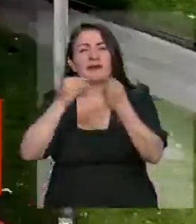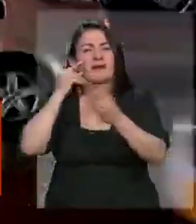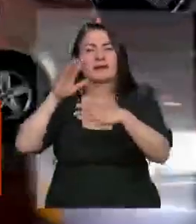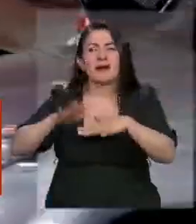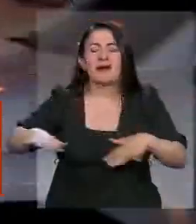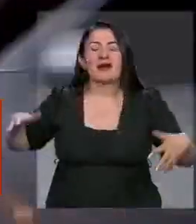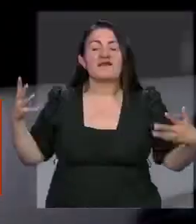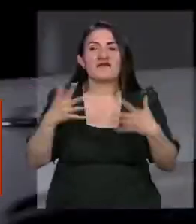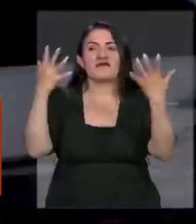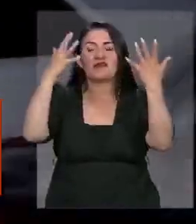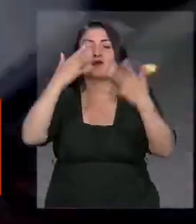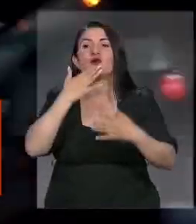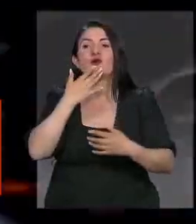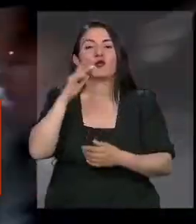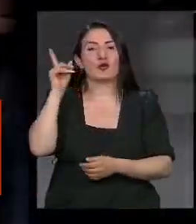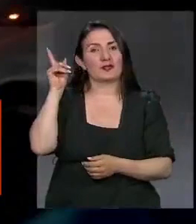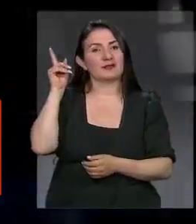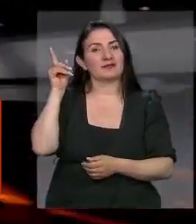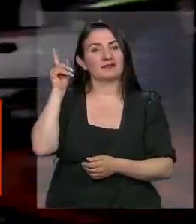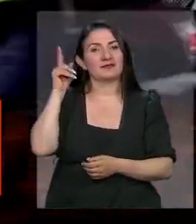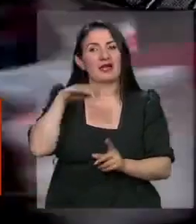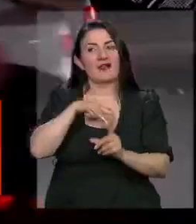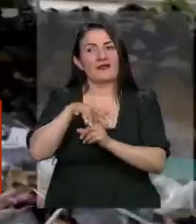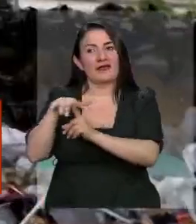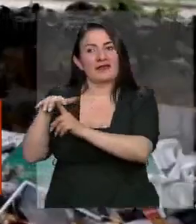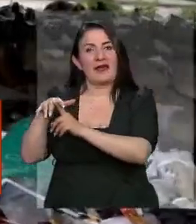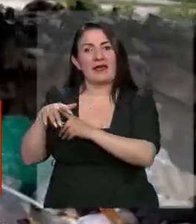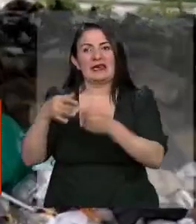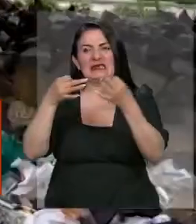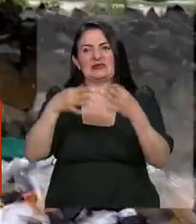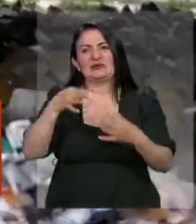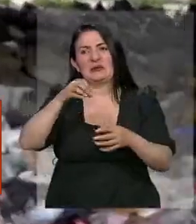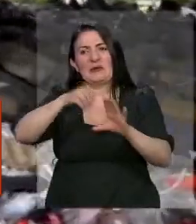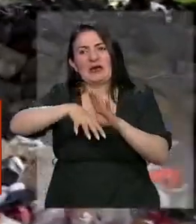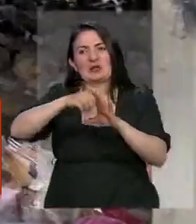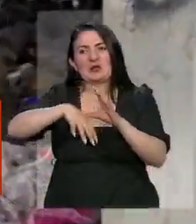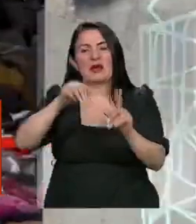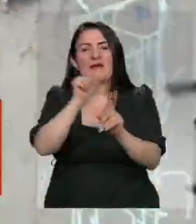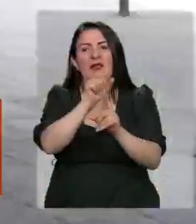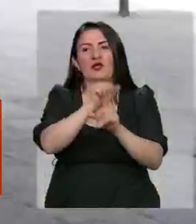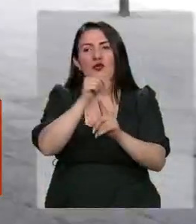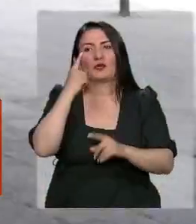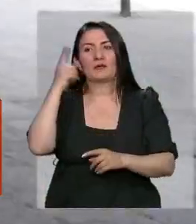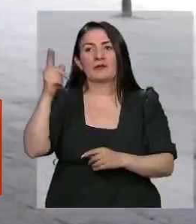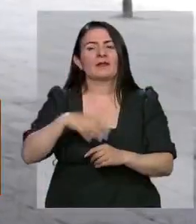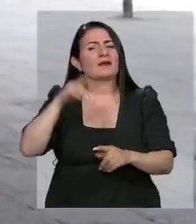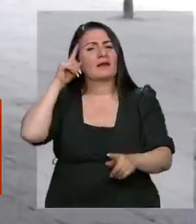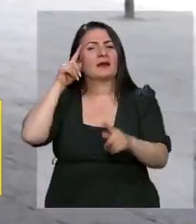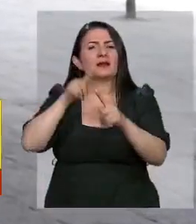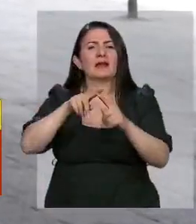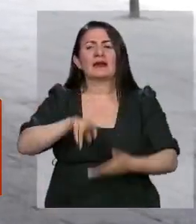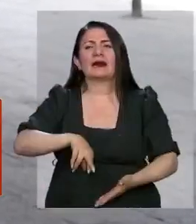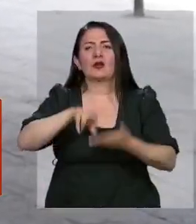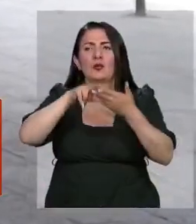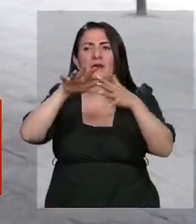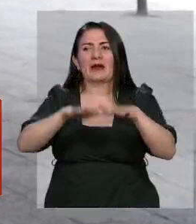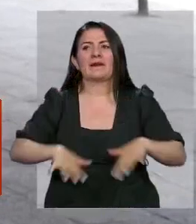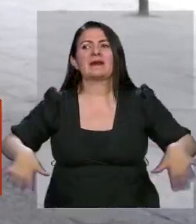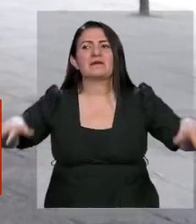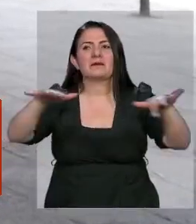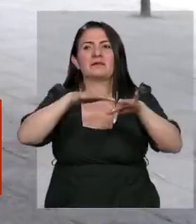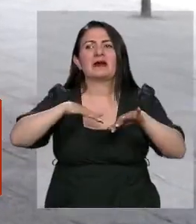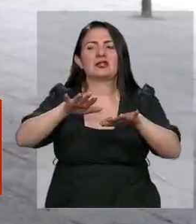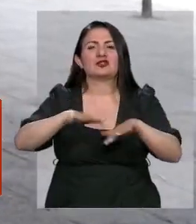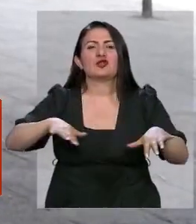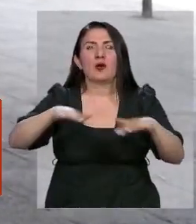vida y color estas zonas que han sido afectadas por la inseguridad, las basuras y el abandono. Con el fin de recuperar el espacio público en las